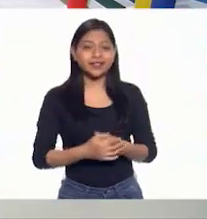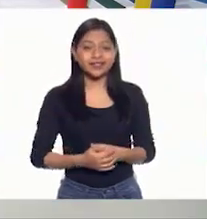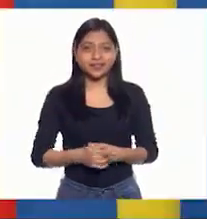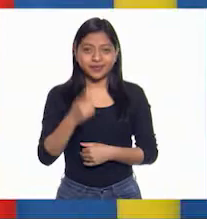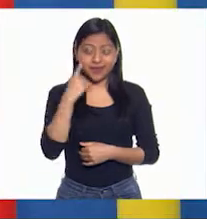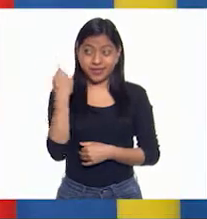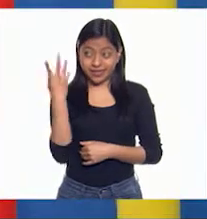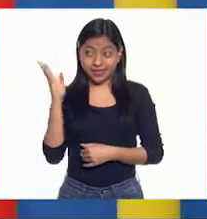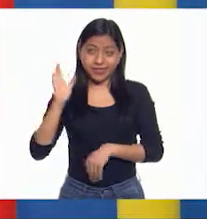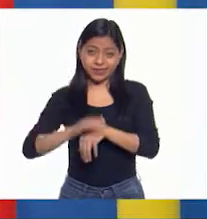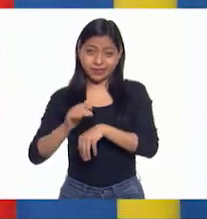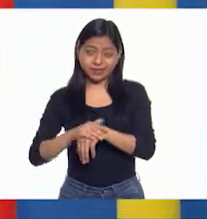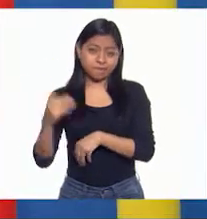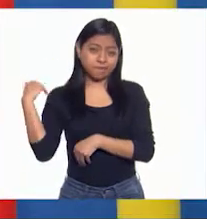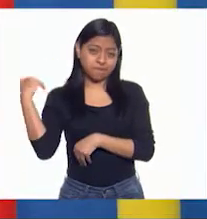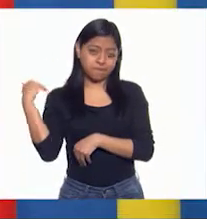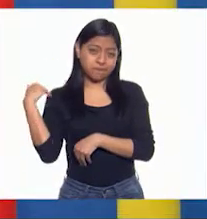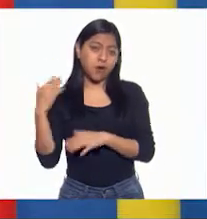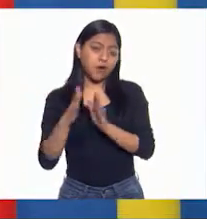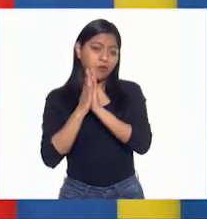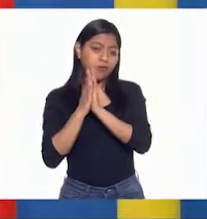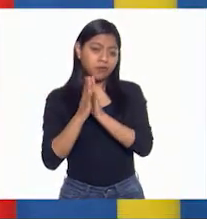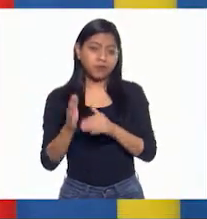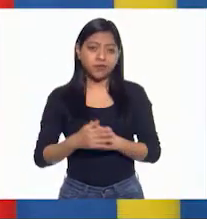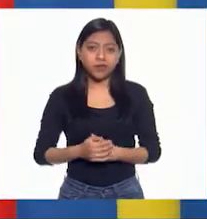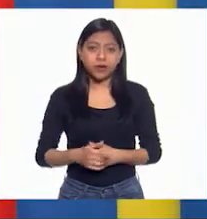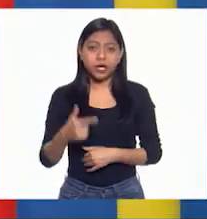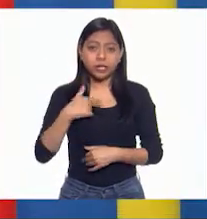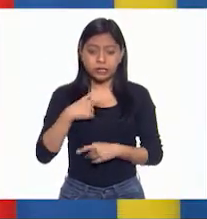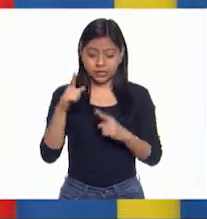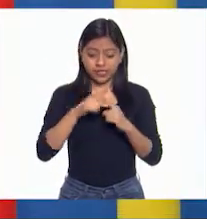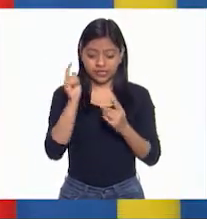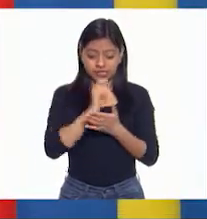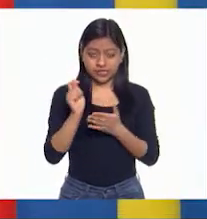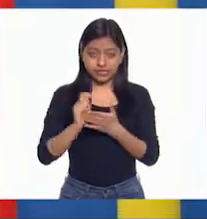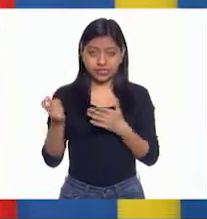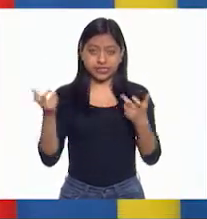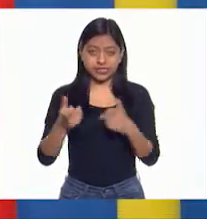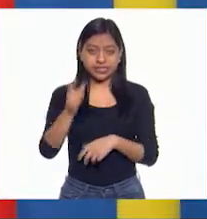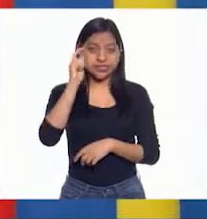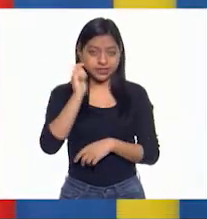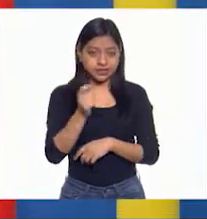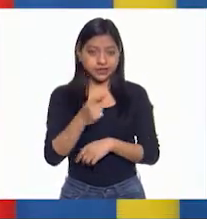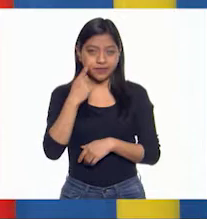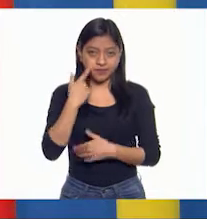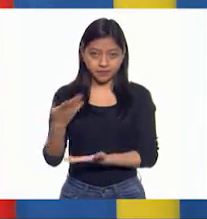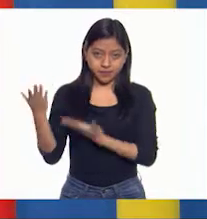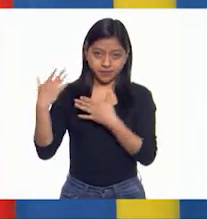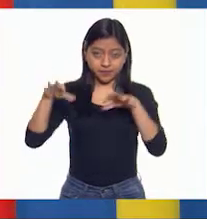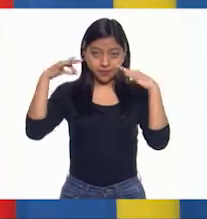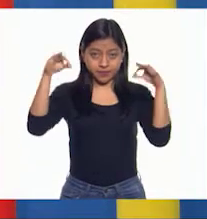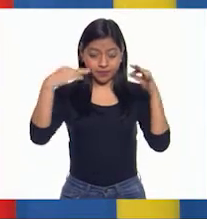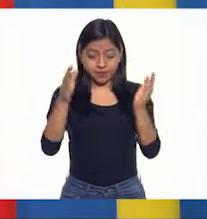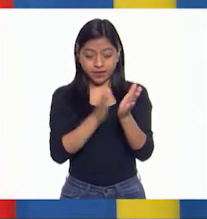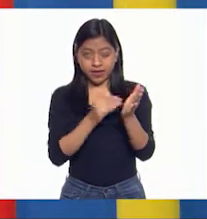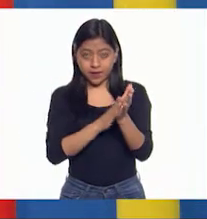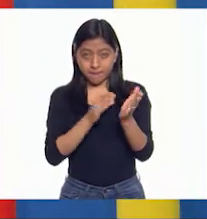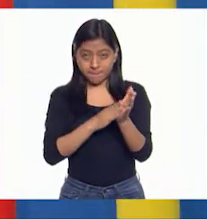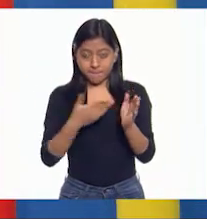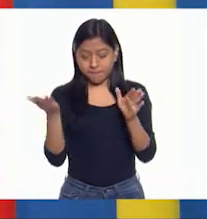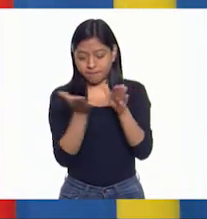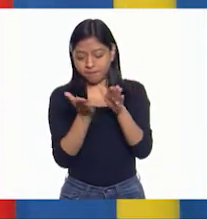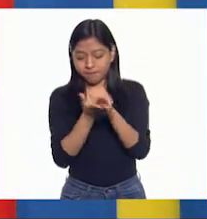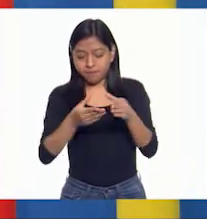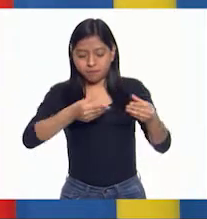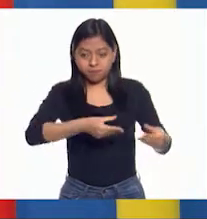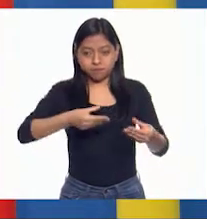unos amigos me pidieron que ayudara, pues, con una tarea. Se repartirán estas hojas en paquetes iguales. Y también